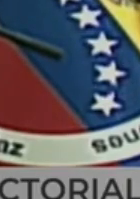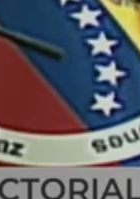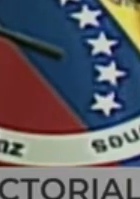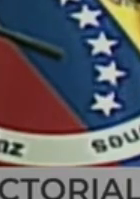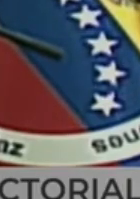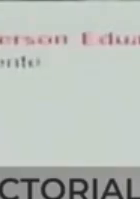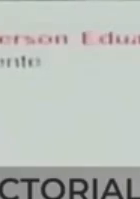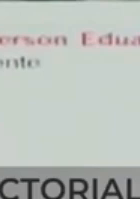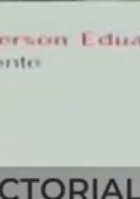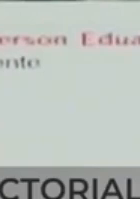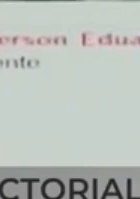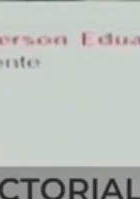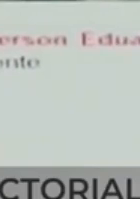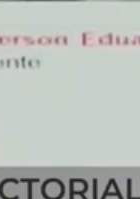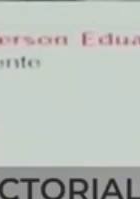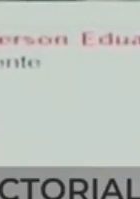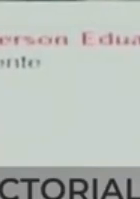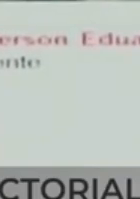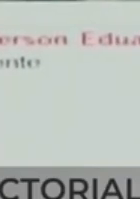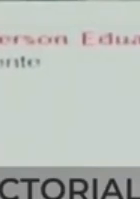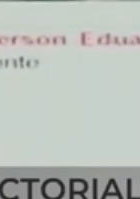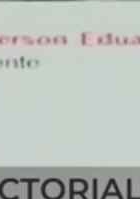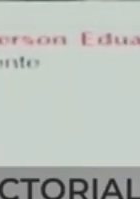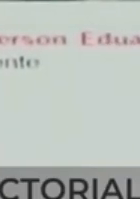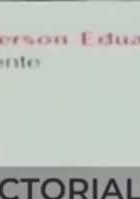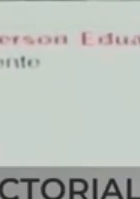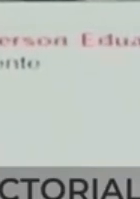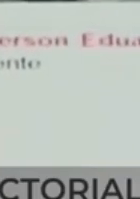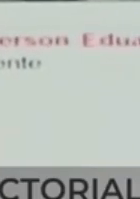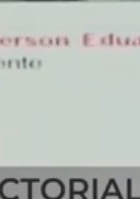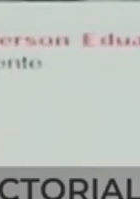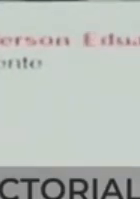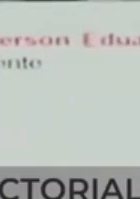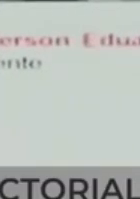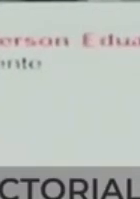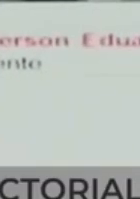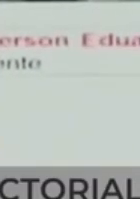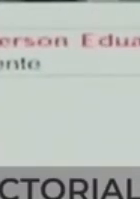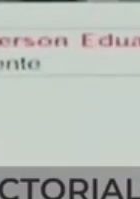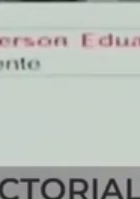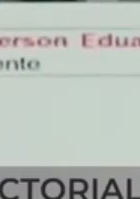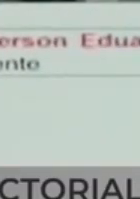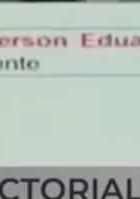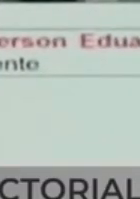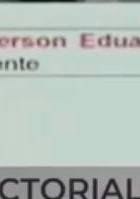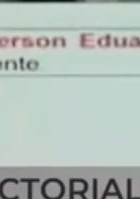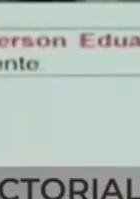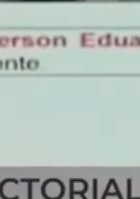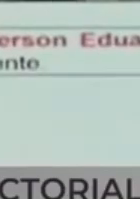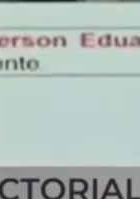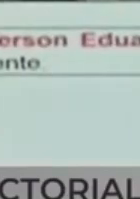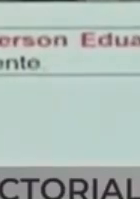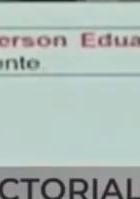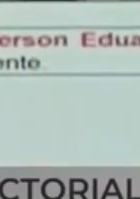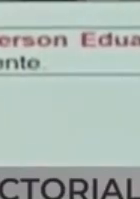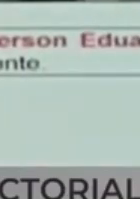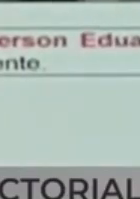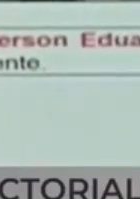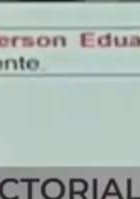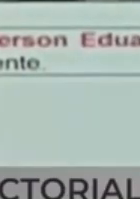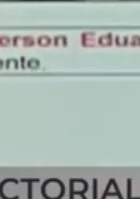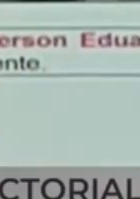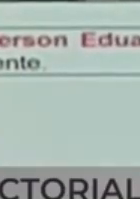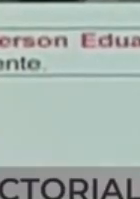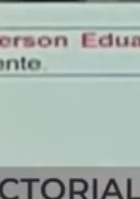seguimiento, buscamos a los responsables, llegamos a los responsables, usurpaban nombres de